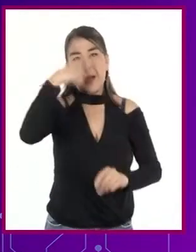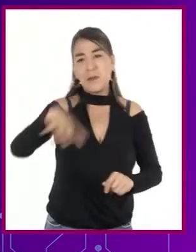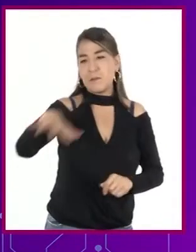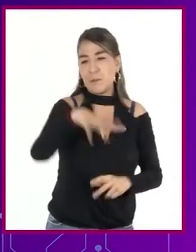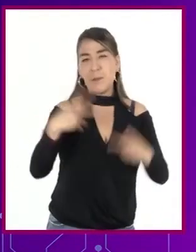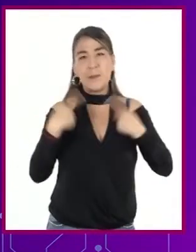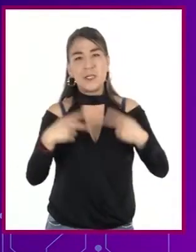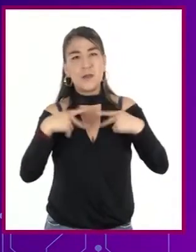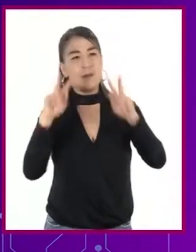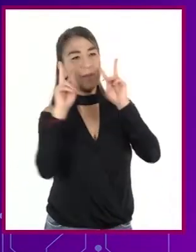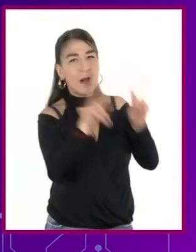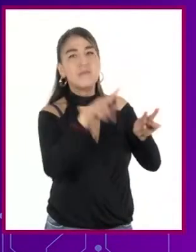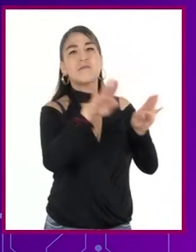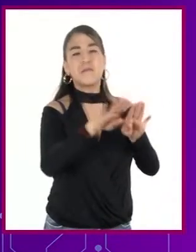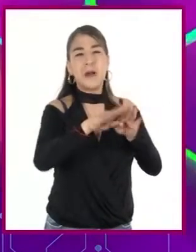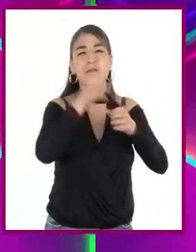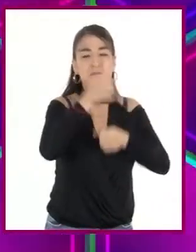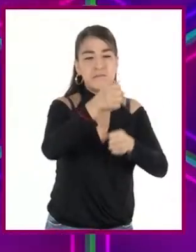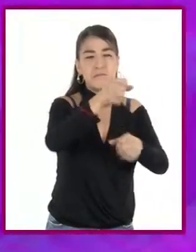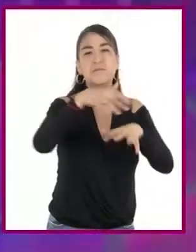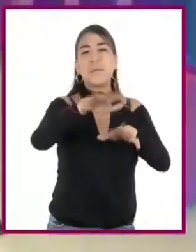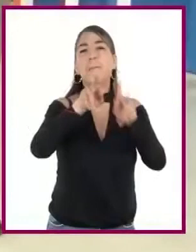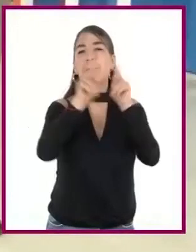mediante procedimientos pacíficos.